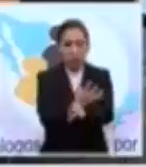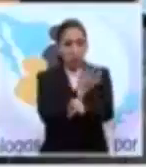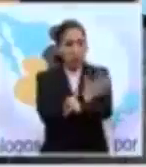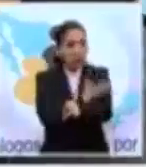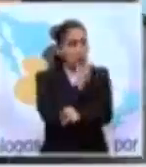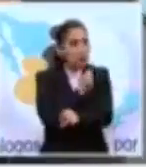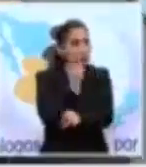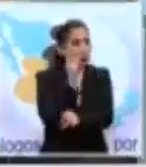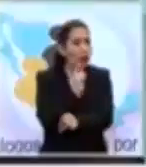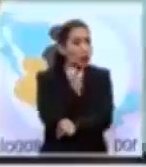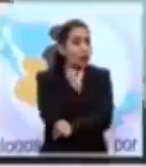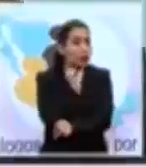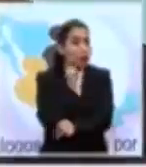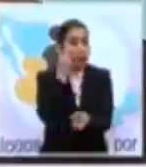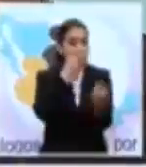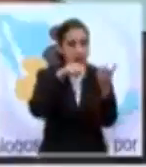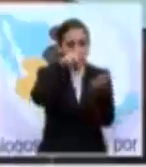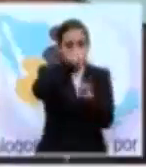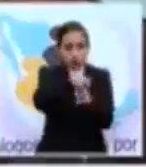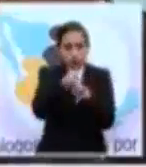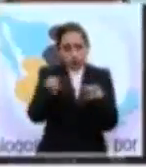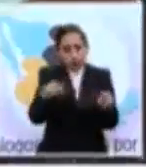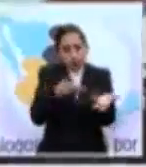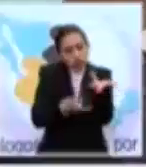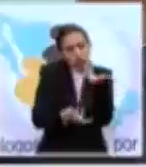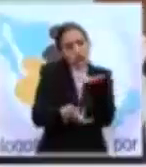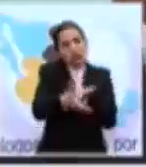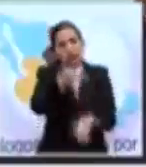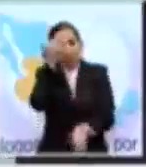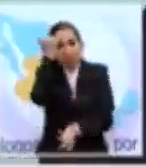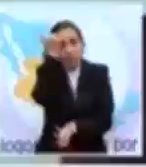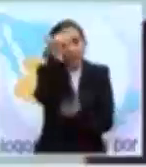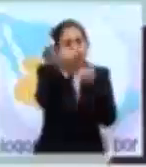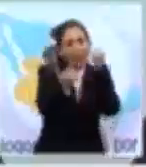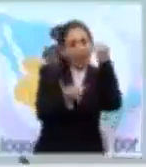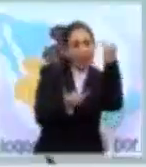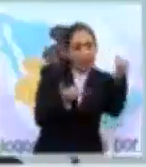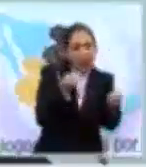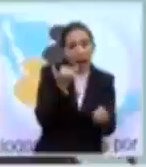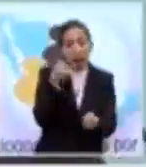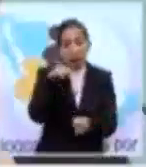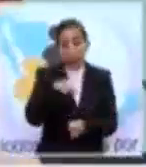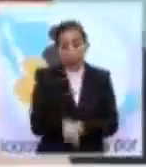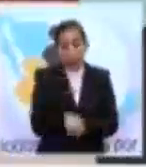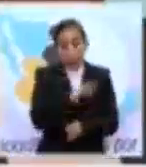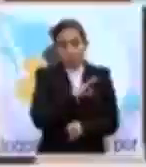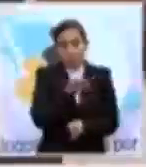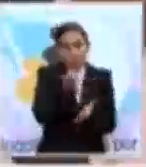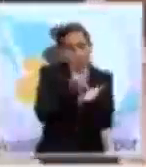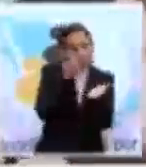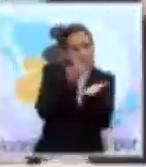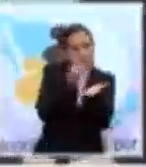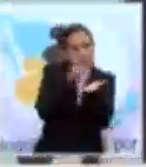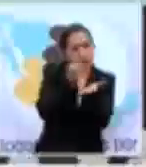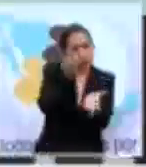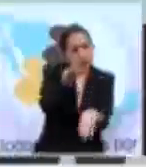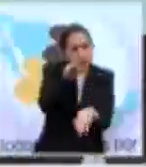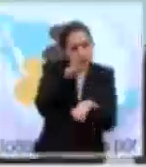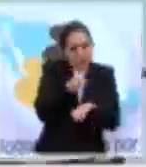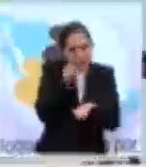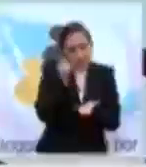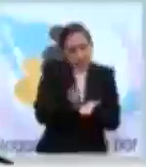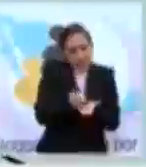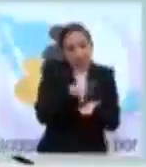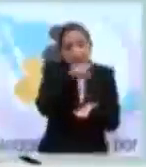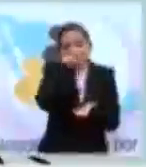compañeras y compañeros senadores que estarán intercambiando ideas, que de aquí podamos sacar algo